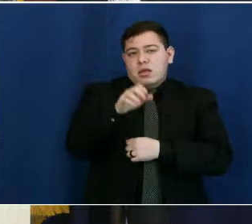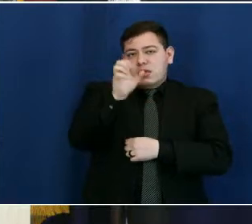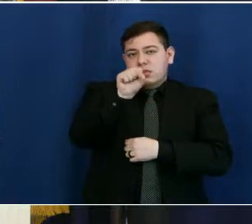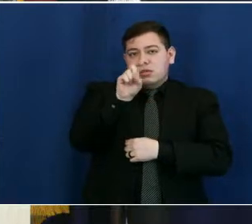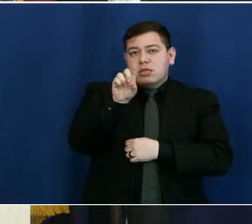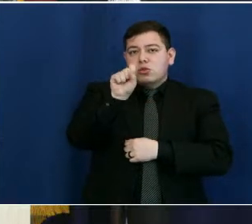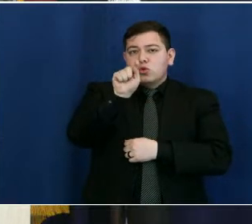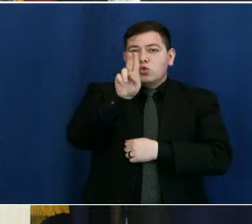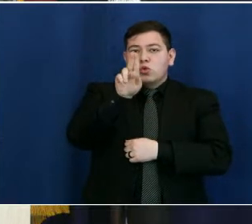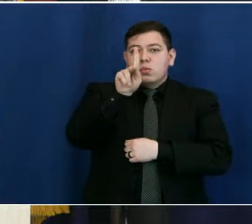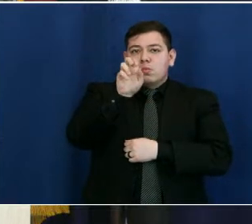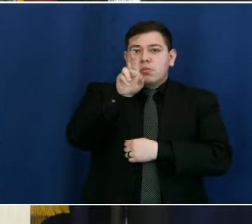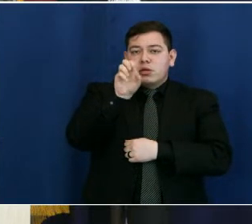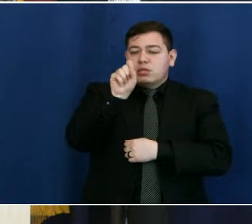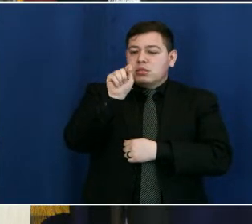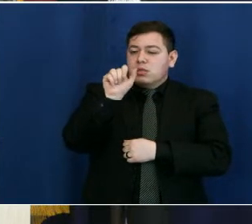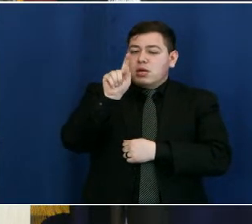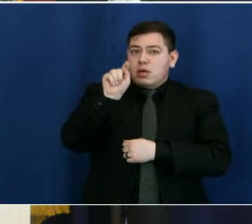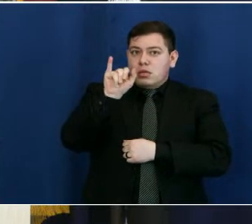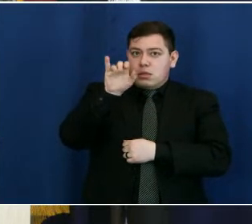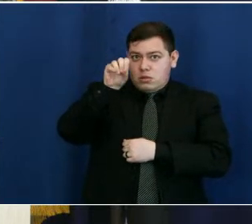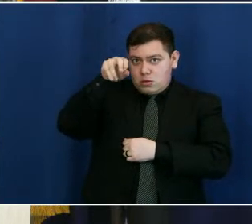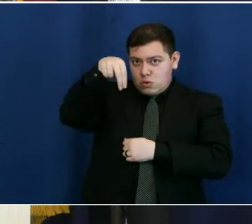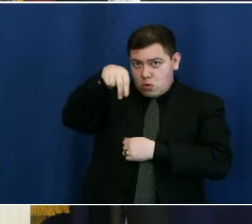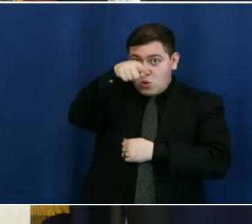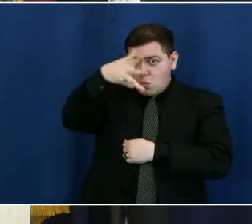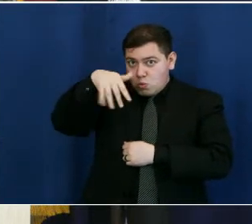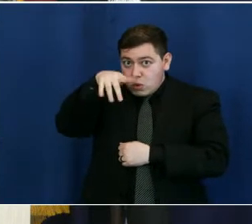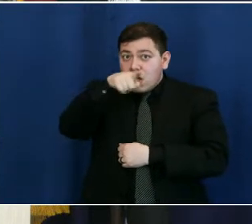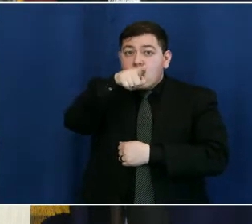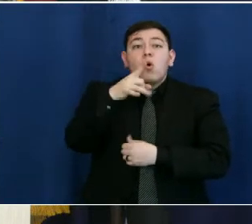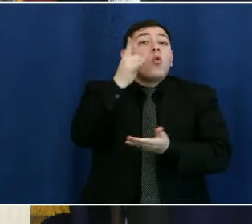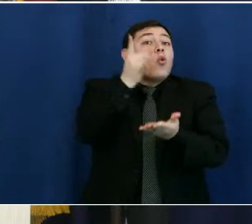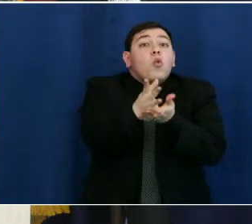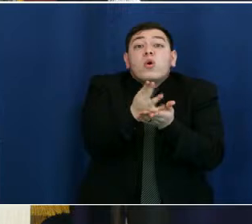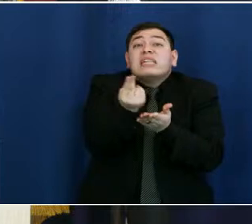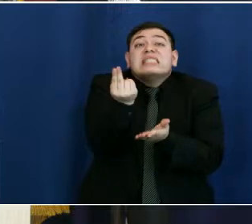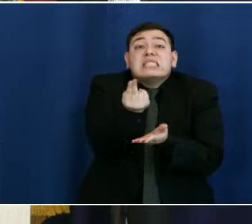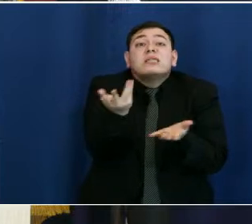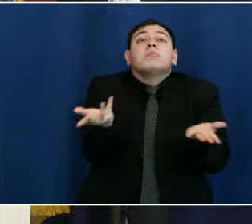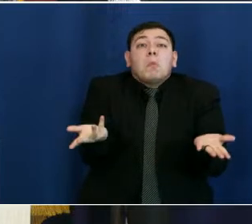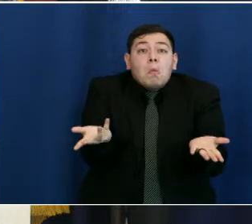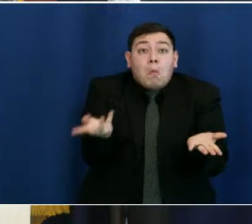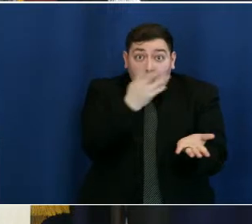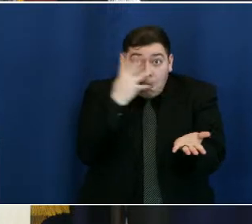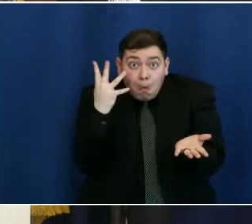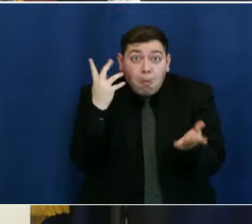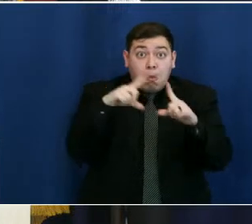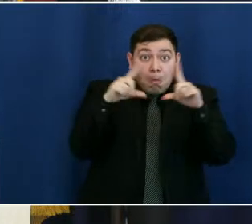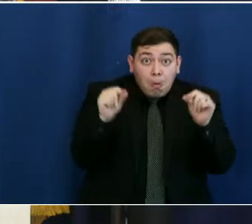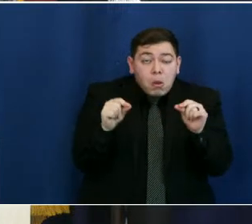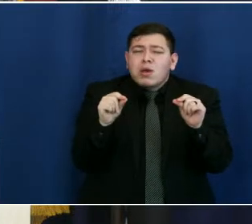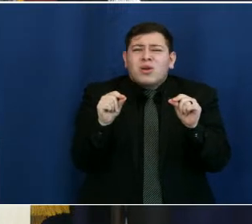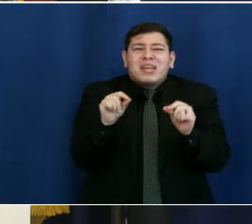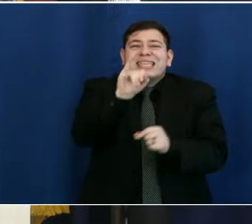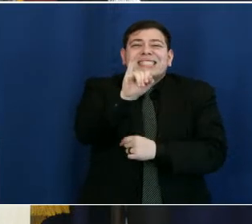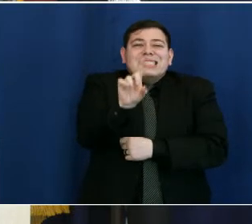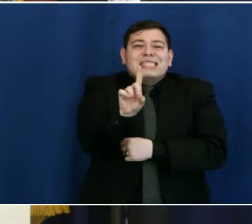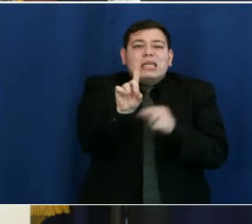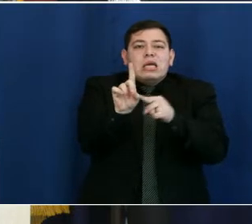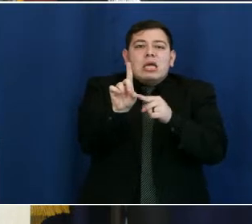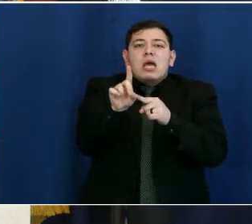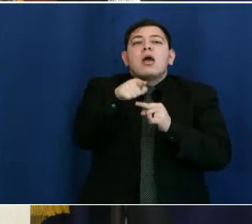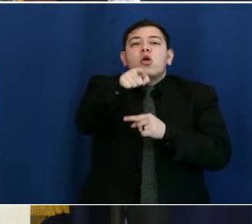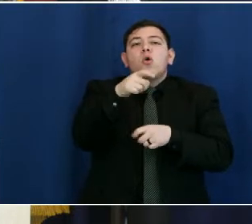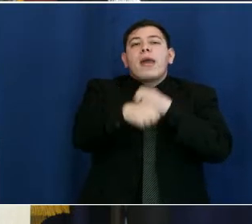solo necesita llevar una identificación que compruebe su edad. Esto puede ser una matrícula consular con su identificación.